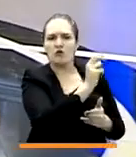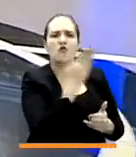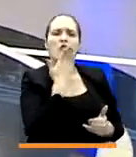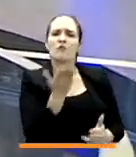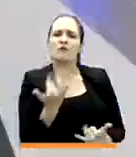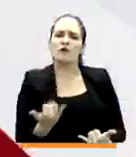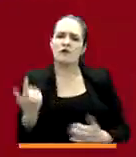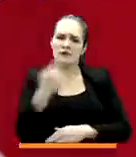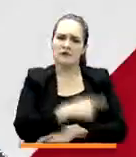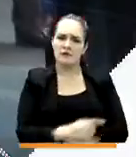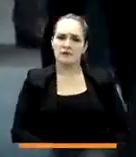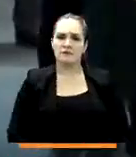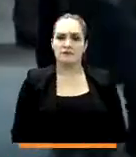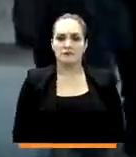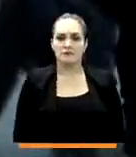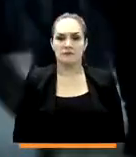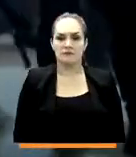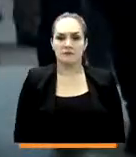Adelante.